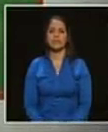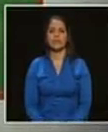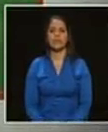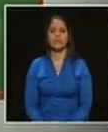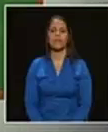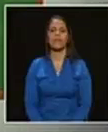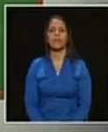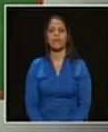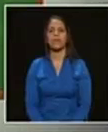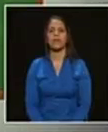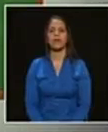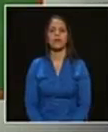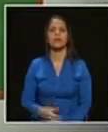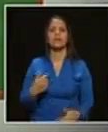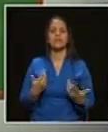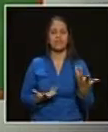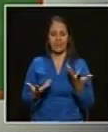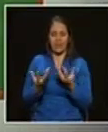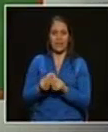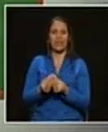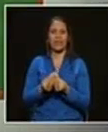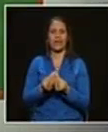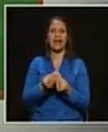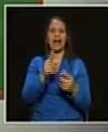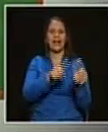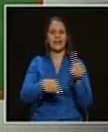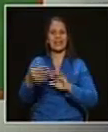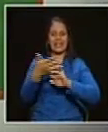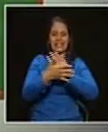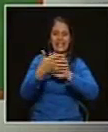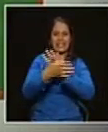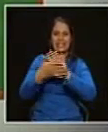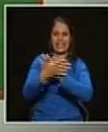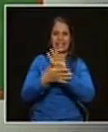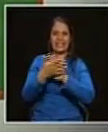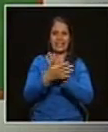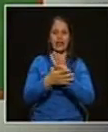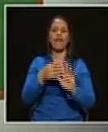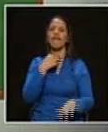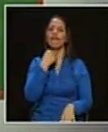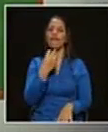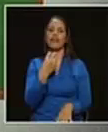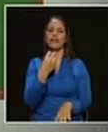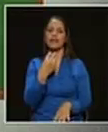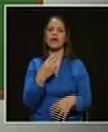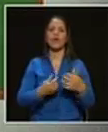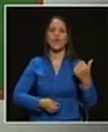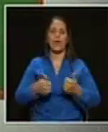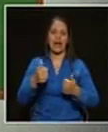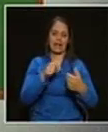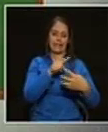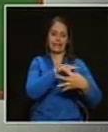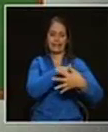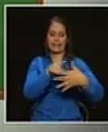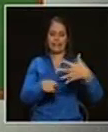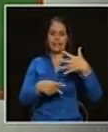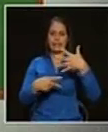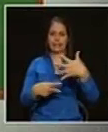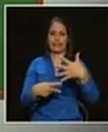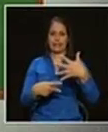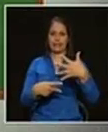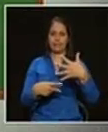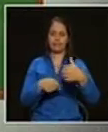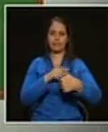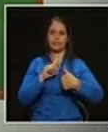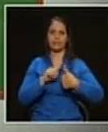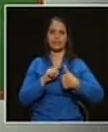de unidades simbólicas mínimas o fonemas de la mayoría de lenguas de señas puede analizarse en términos de 7 parámetros formativos básicos.